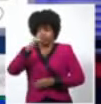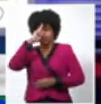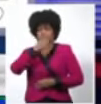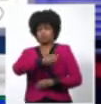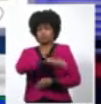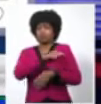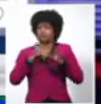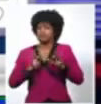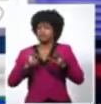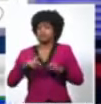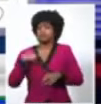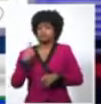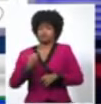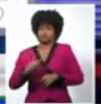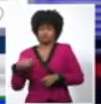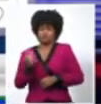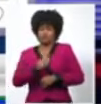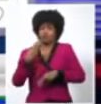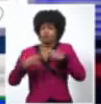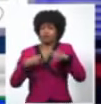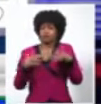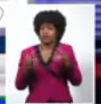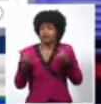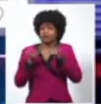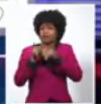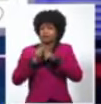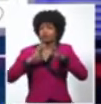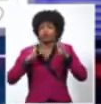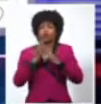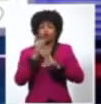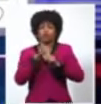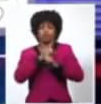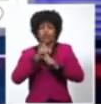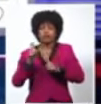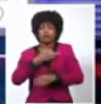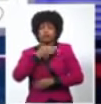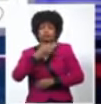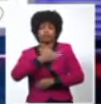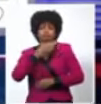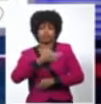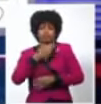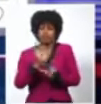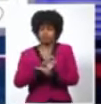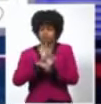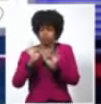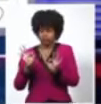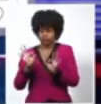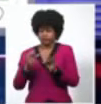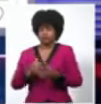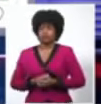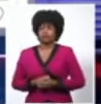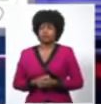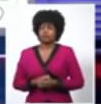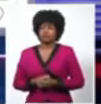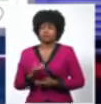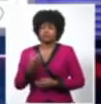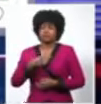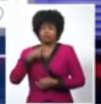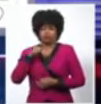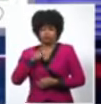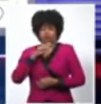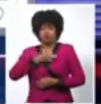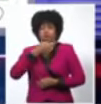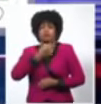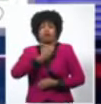hacemos un breve resumen de los principales temas abordados por el especialista, quien ha manifestado que en la jornada de ayer, bueno, se